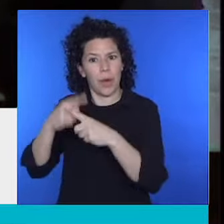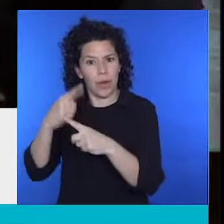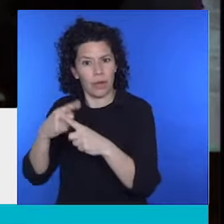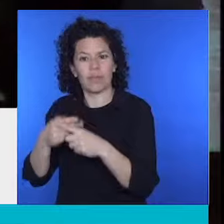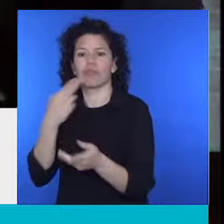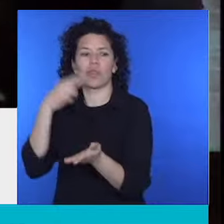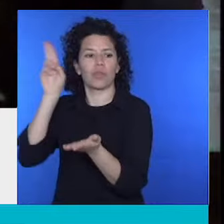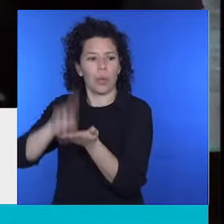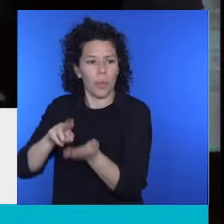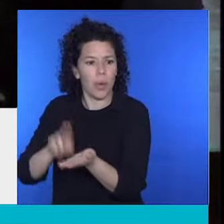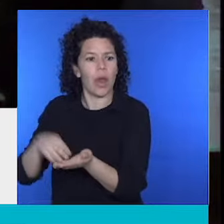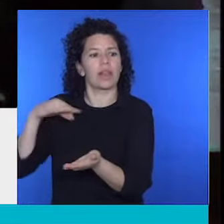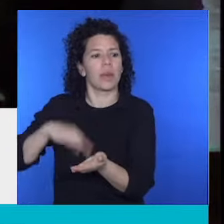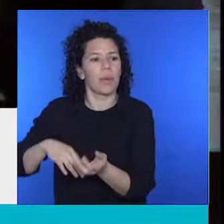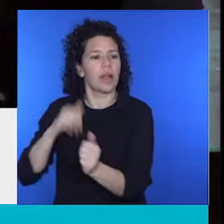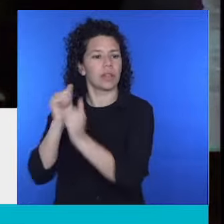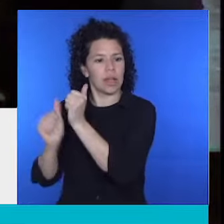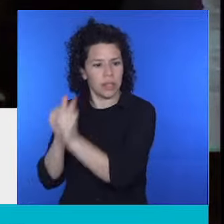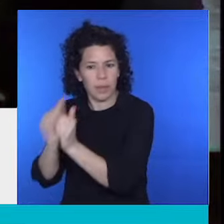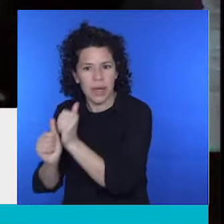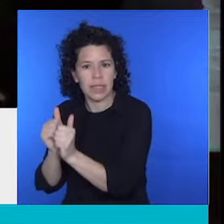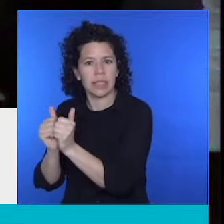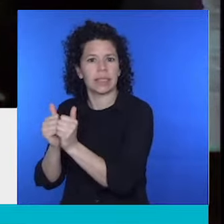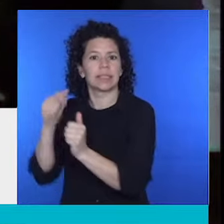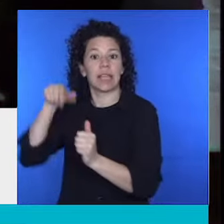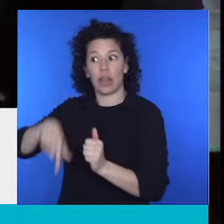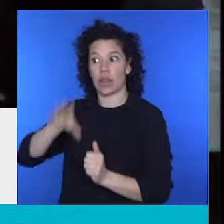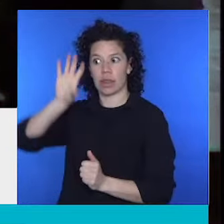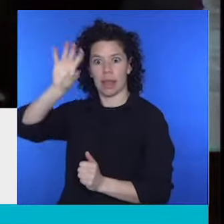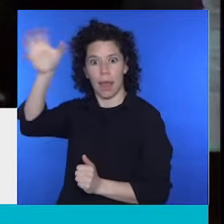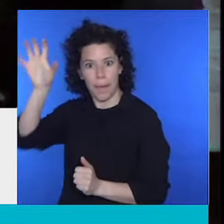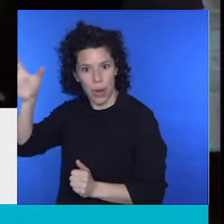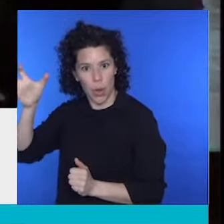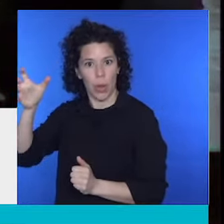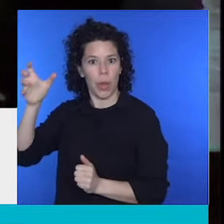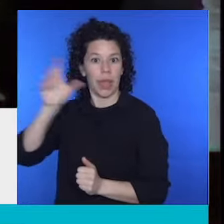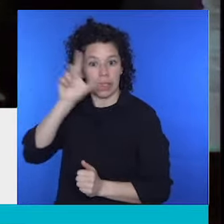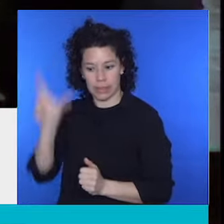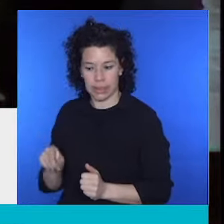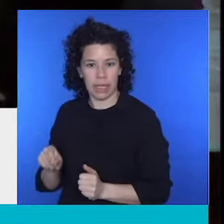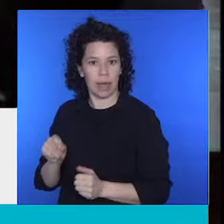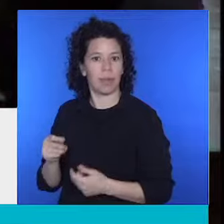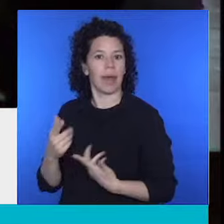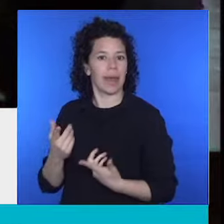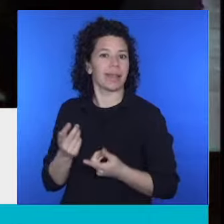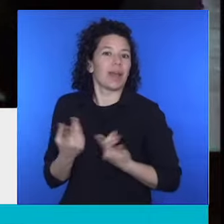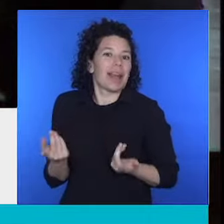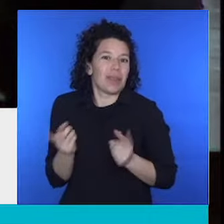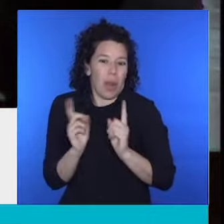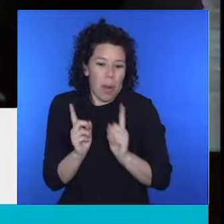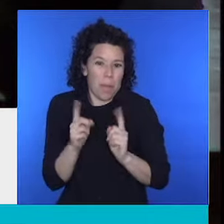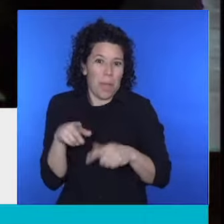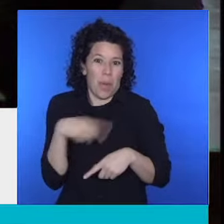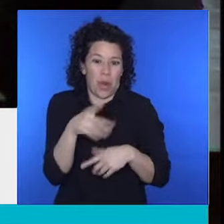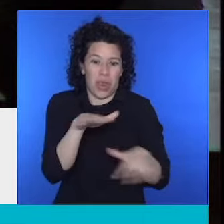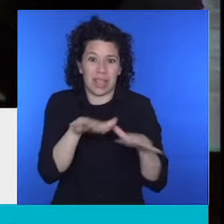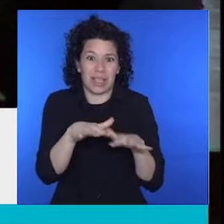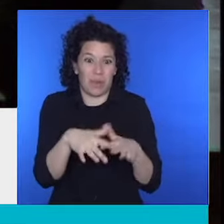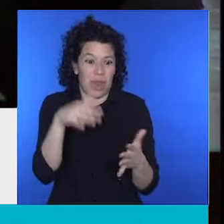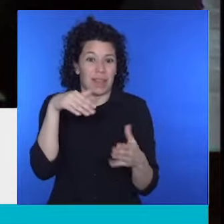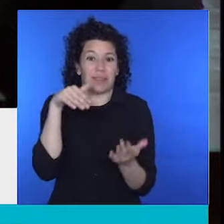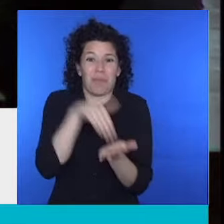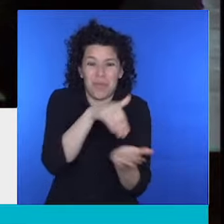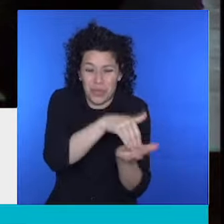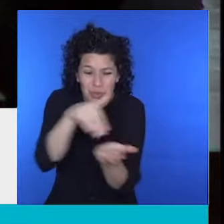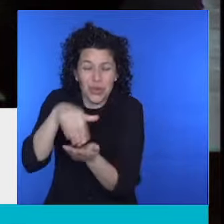impositivos a los empresarios de esta provincia y del país mientras que millones de familias no llegan a fin de mes mientras